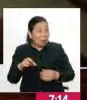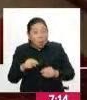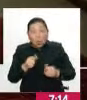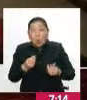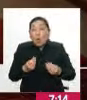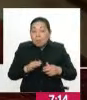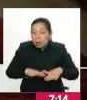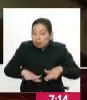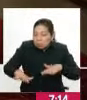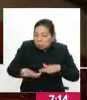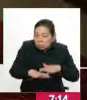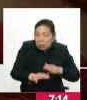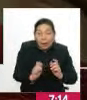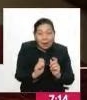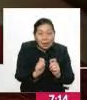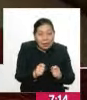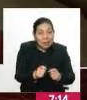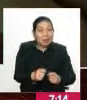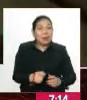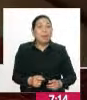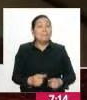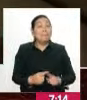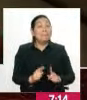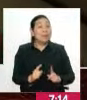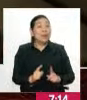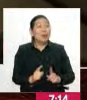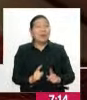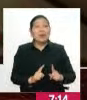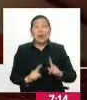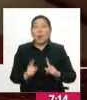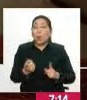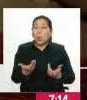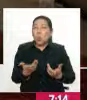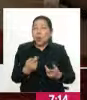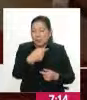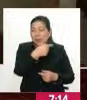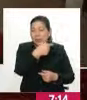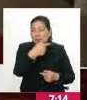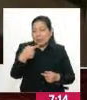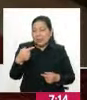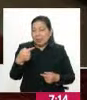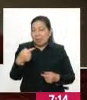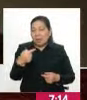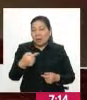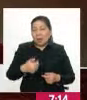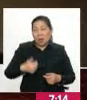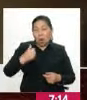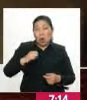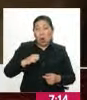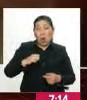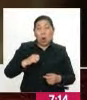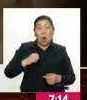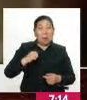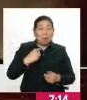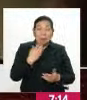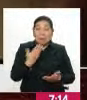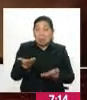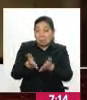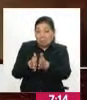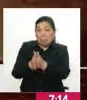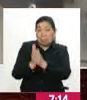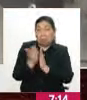suelos y se les ha entregado a las autoridades. Hace escasamente una semana, una autoridad del gobierno regional